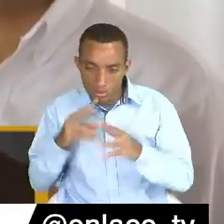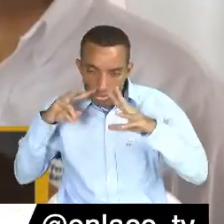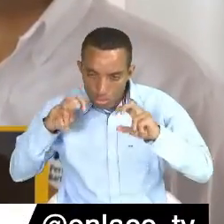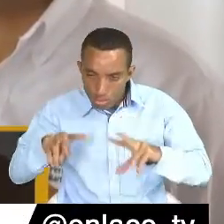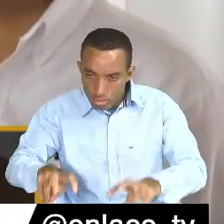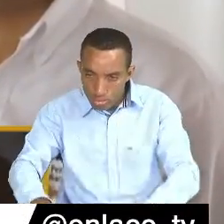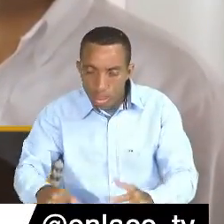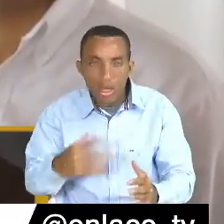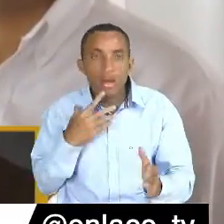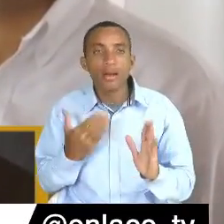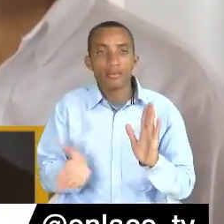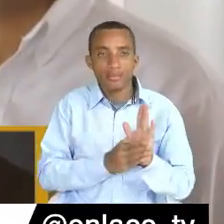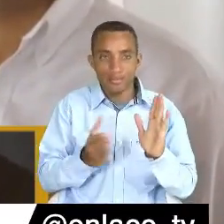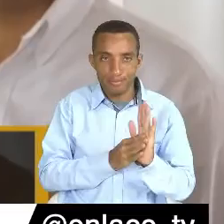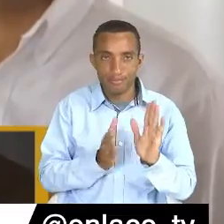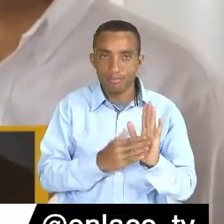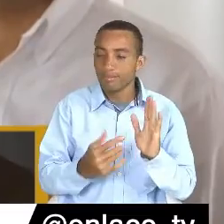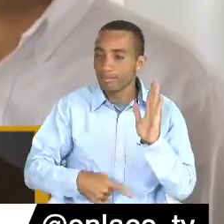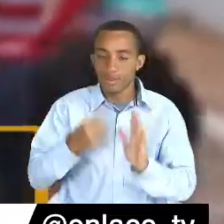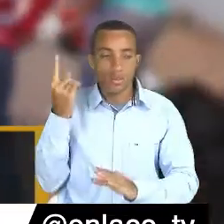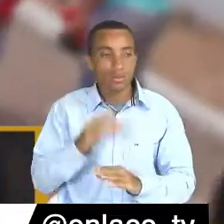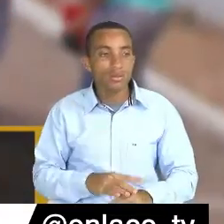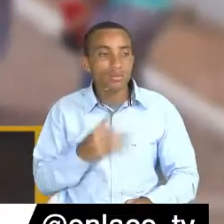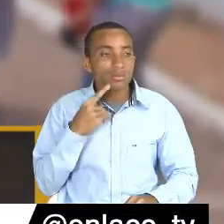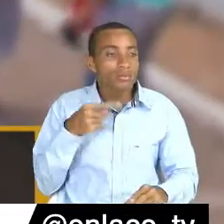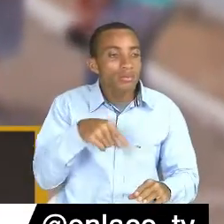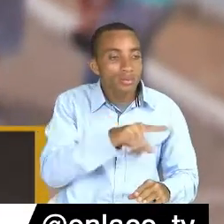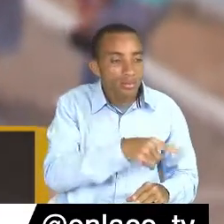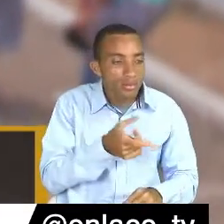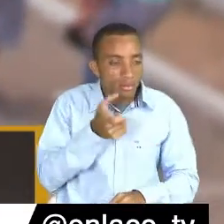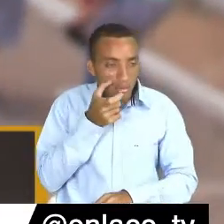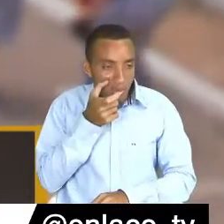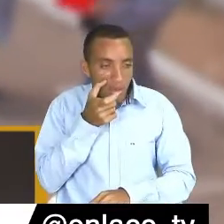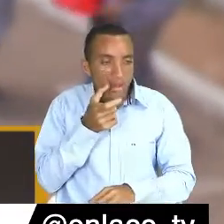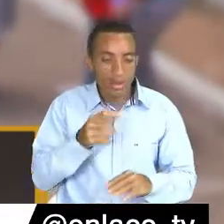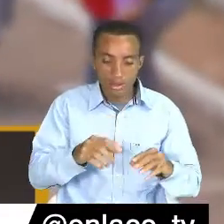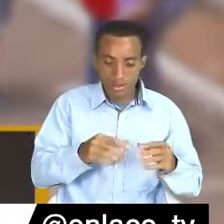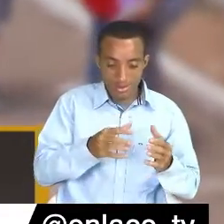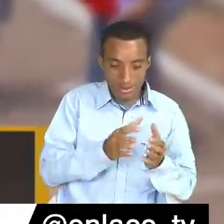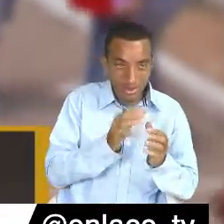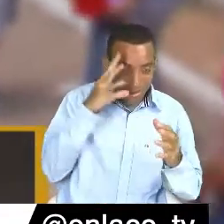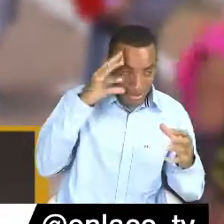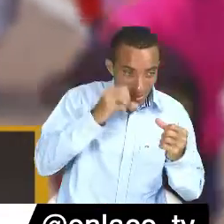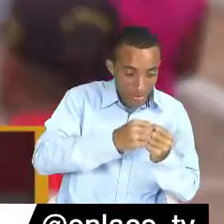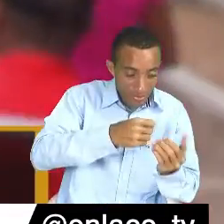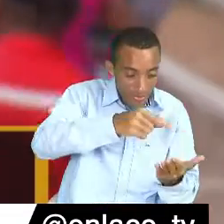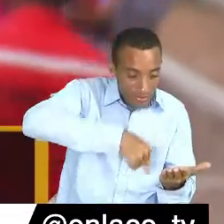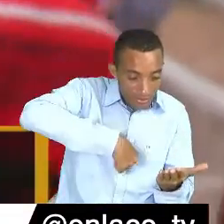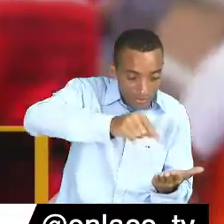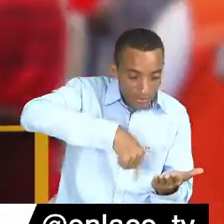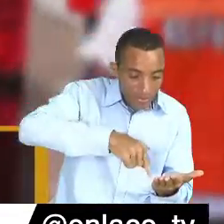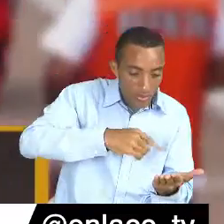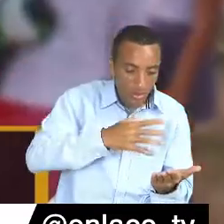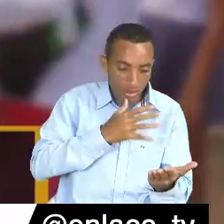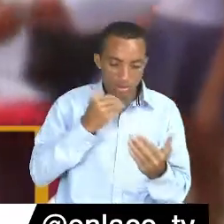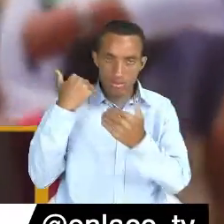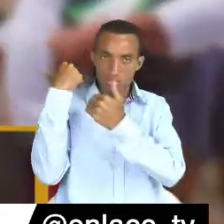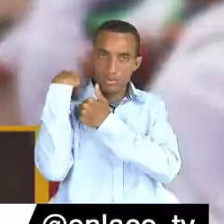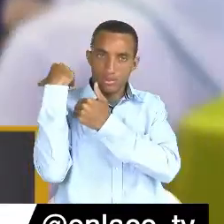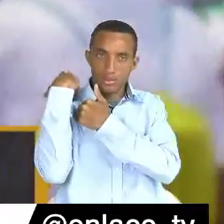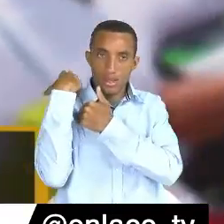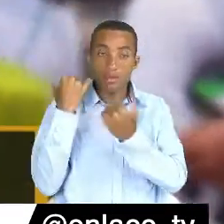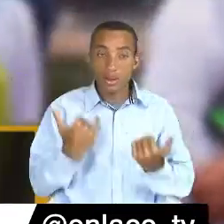le permite actuar disciplinariamente en contra de la supervisión del contrato, conforme a su competencia. No obstante, si en